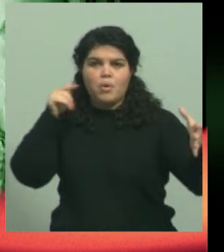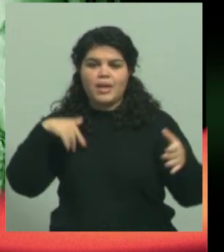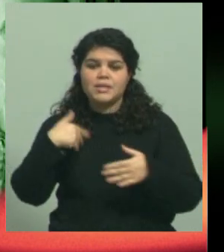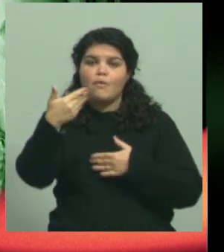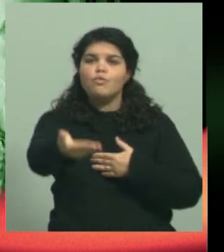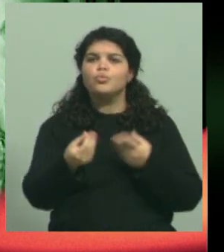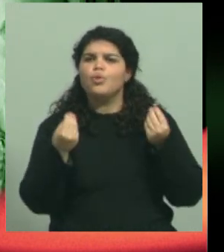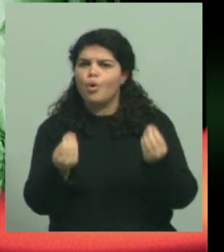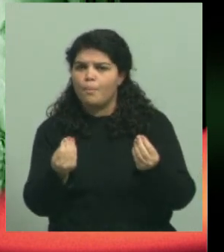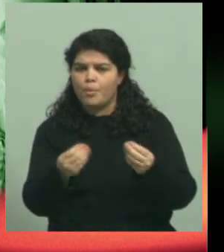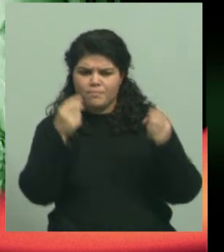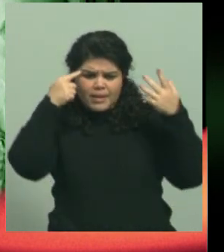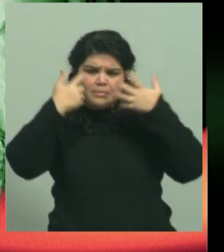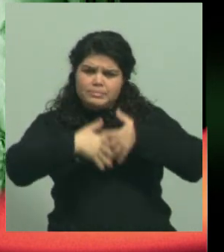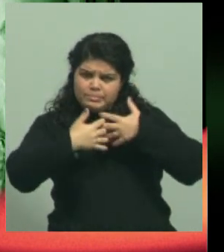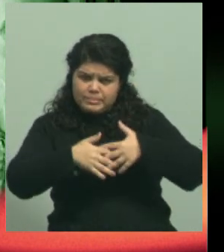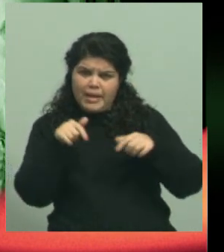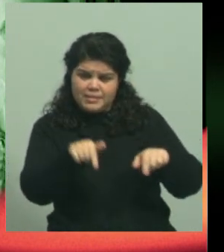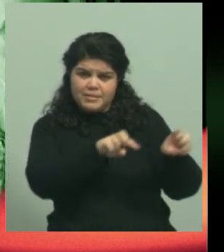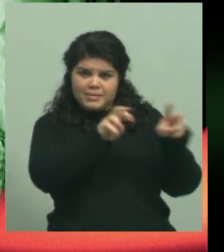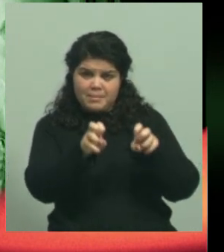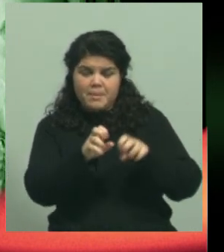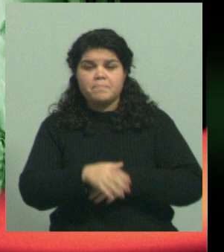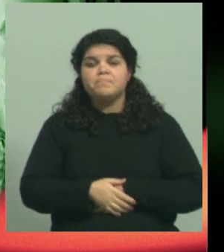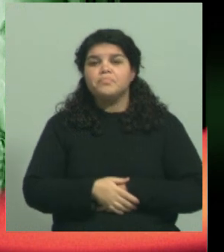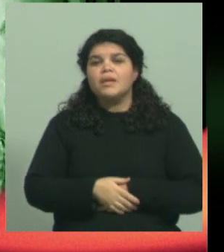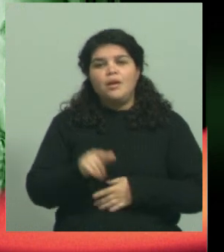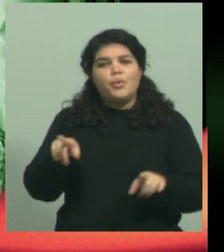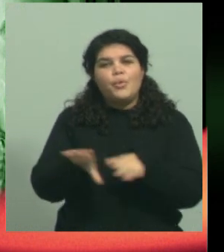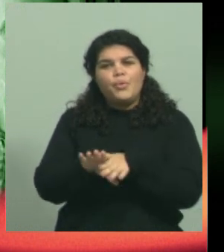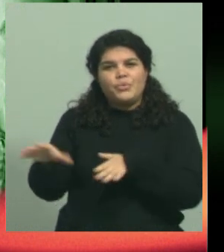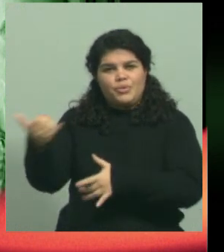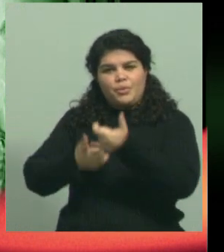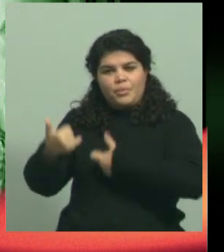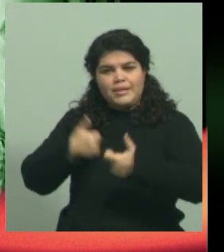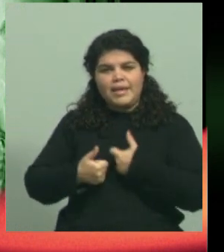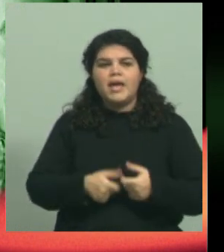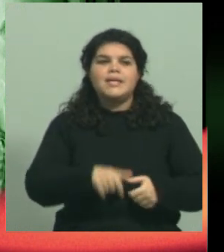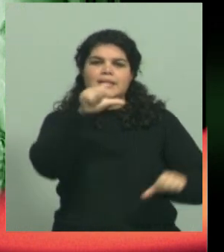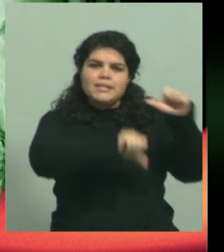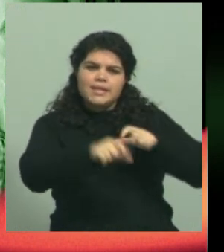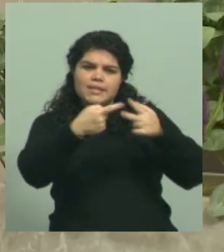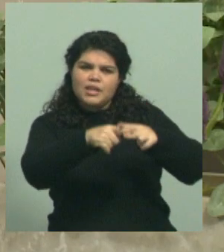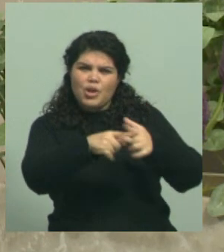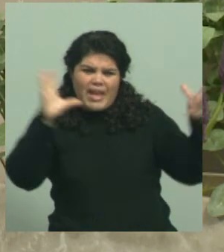Y me quedo con lo que decía Alejandro sobre el final: destruir la ciencia y la tecnología es